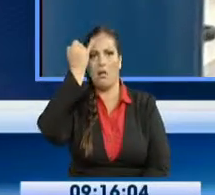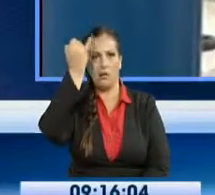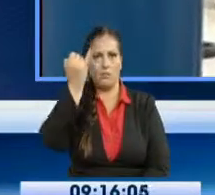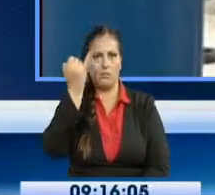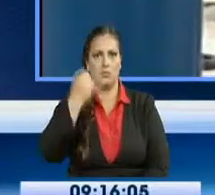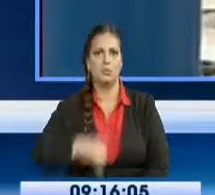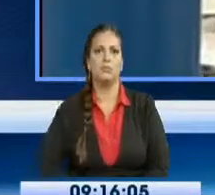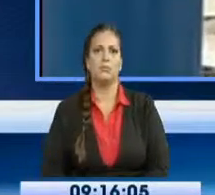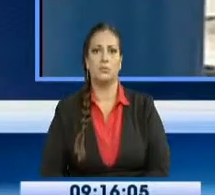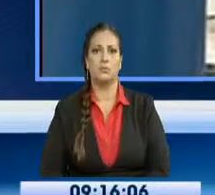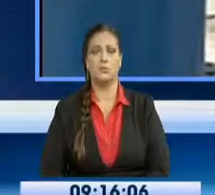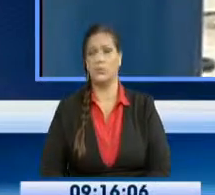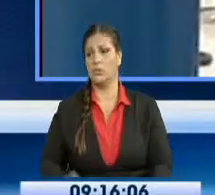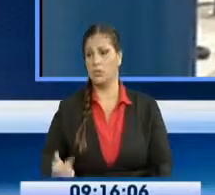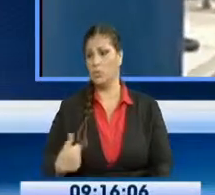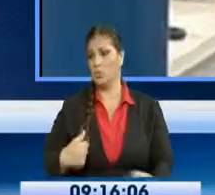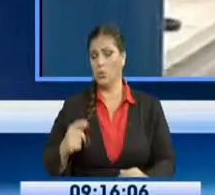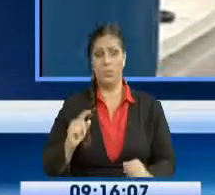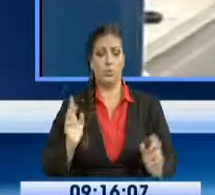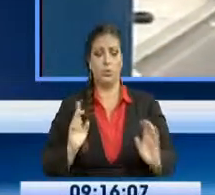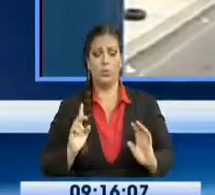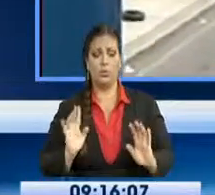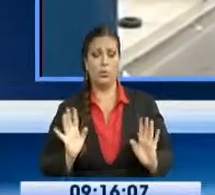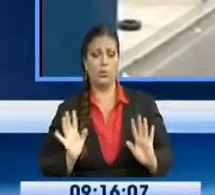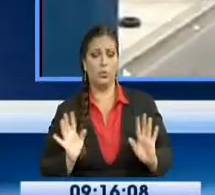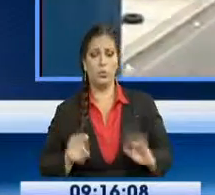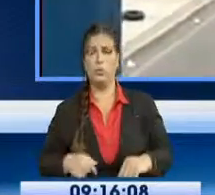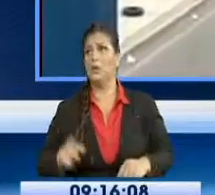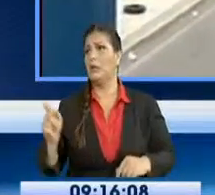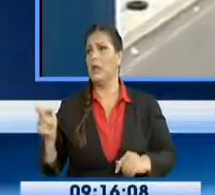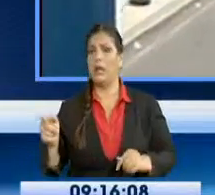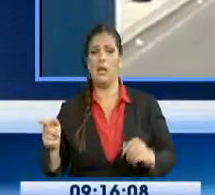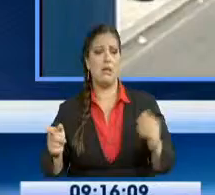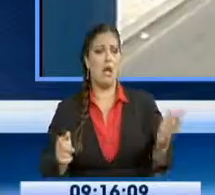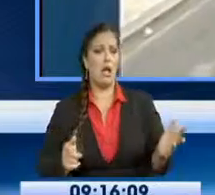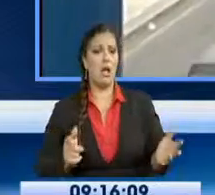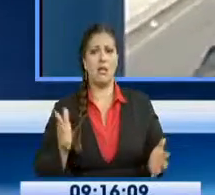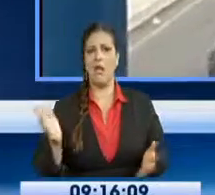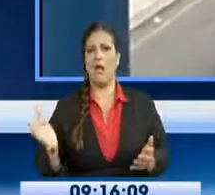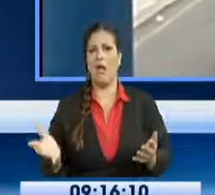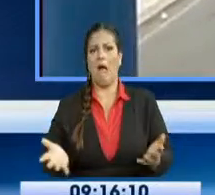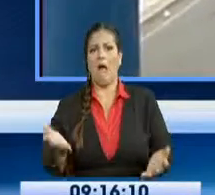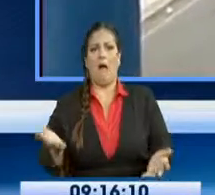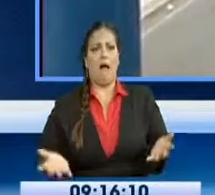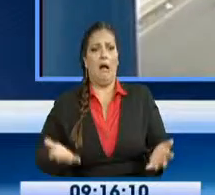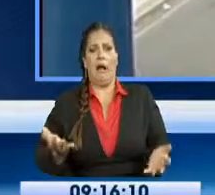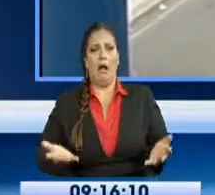que el pájaro anda por ahí y que hace esto de aquí, que hace lo de acá.